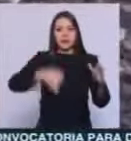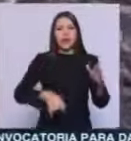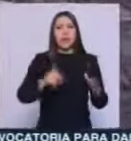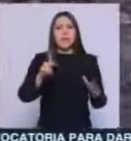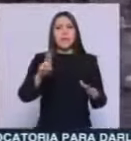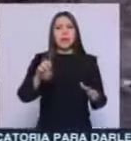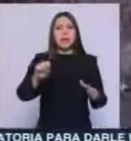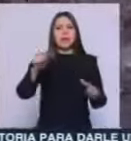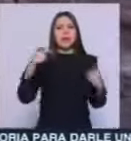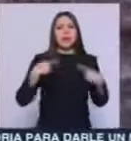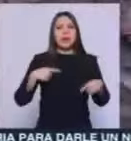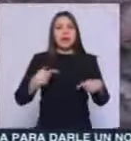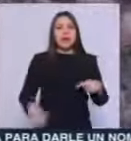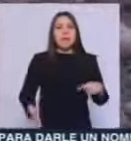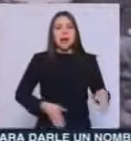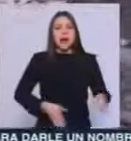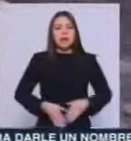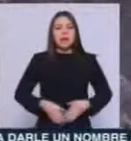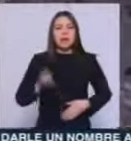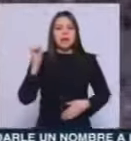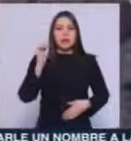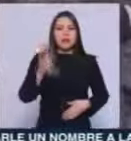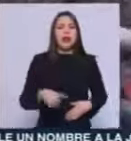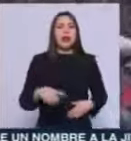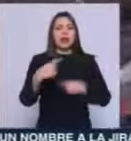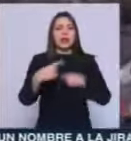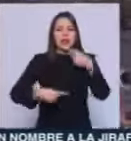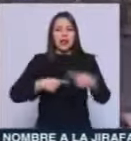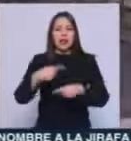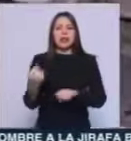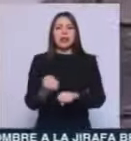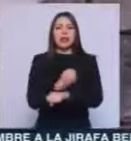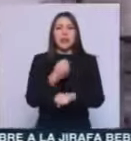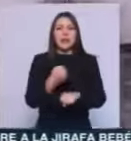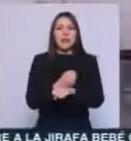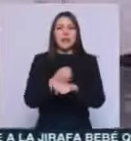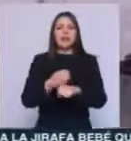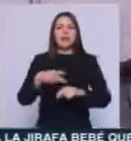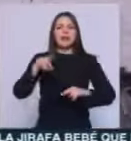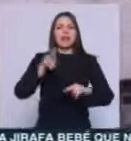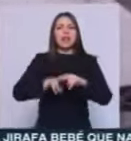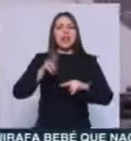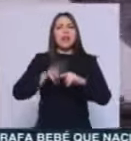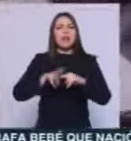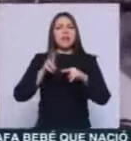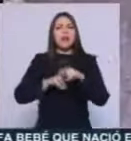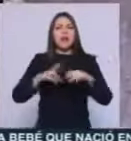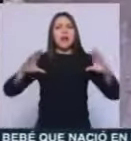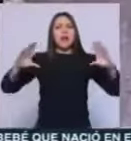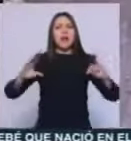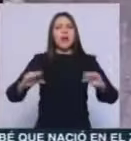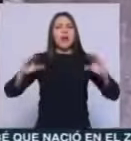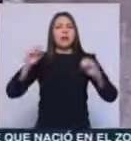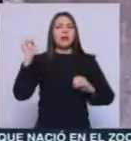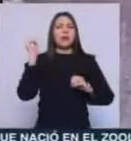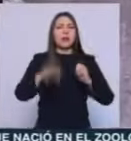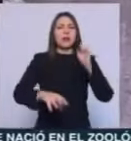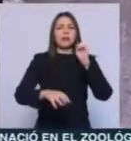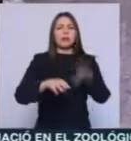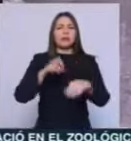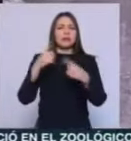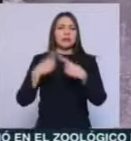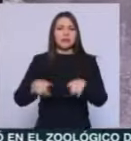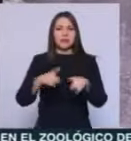gente arroja pañales, llantas, zapatos, sillones y colchones, entre otros desechos. De estas 17